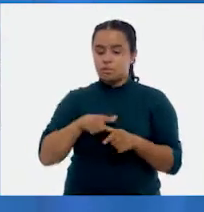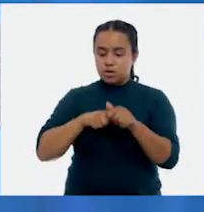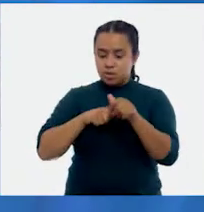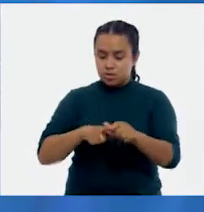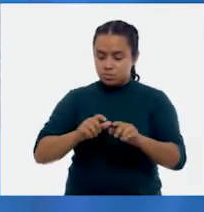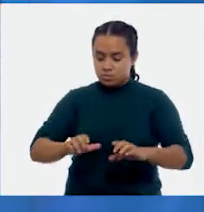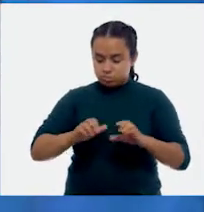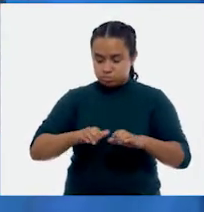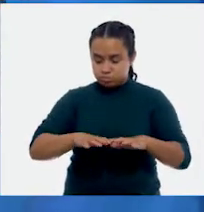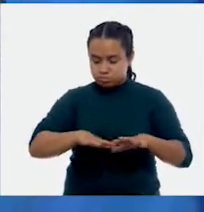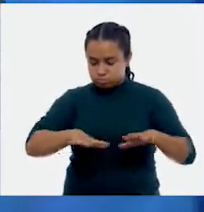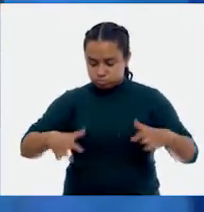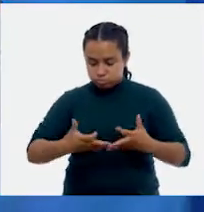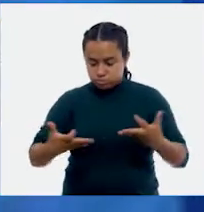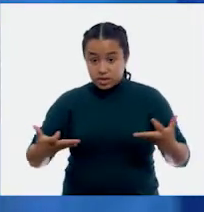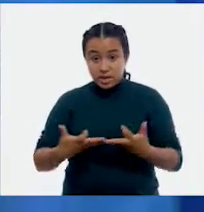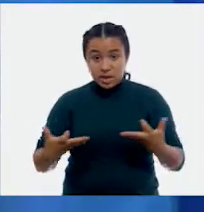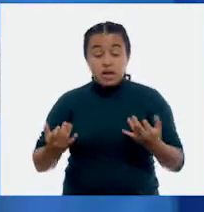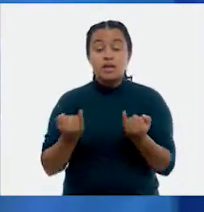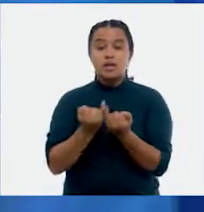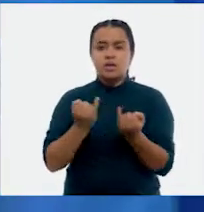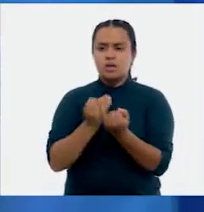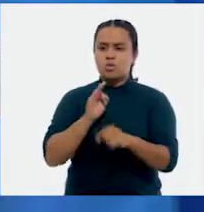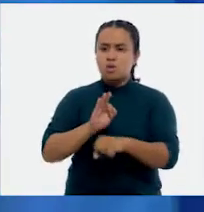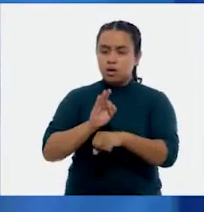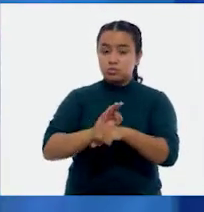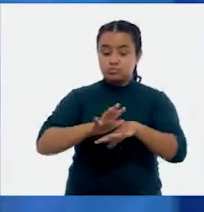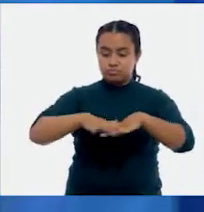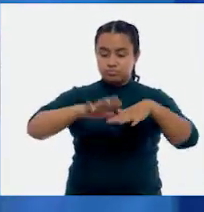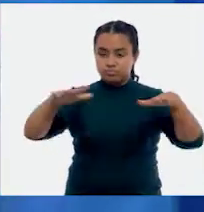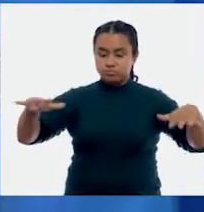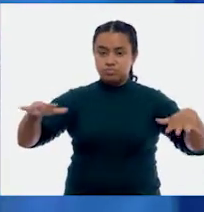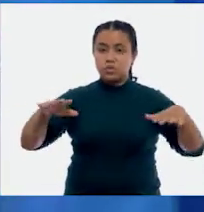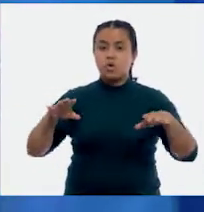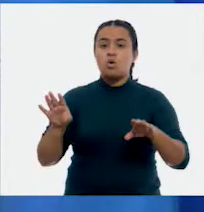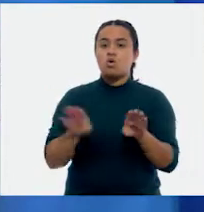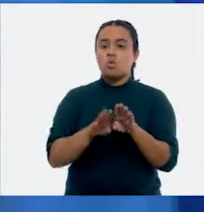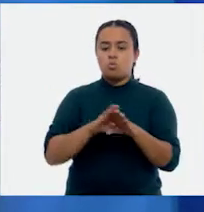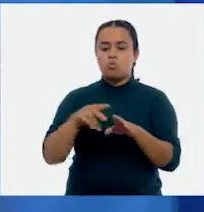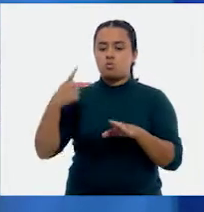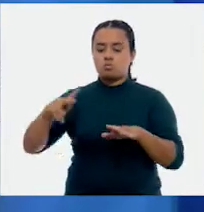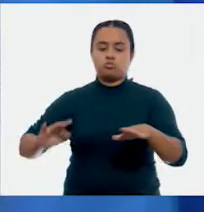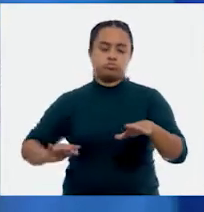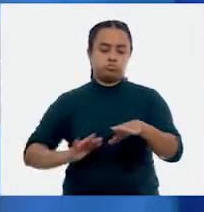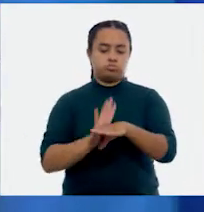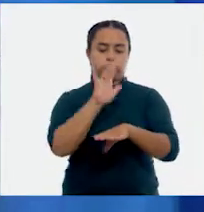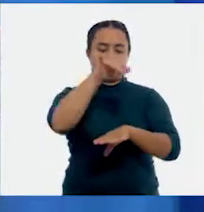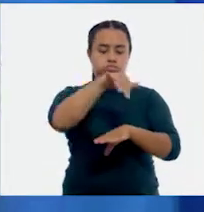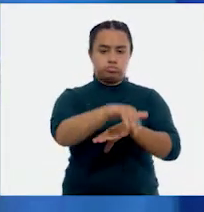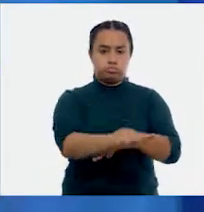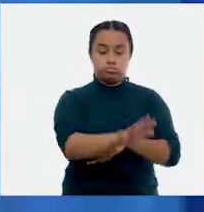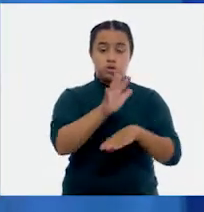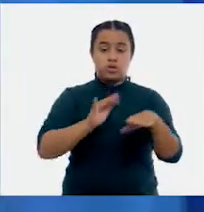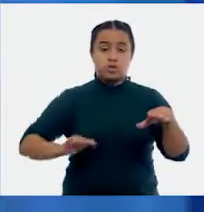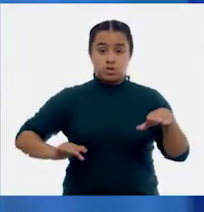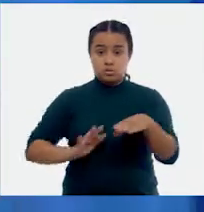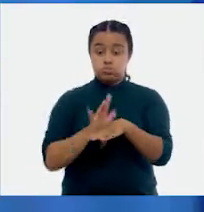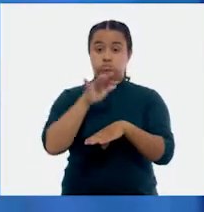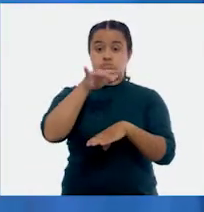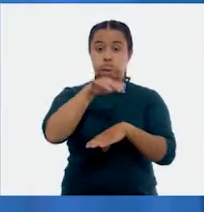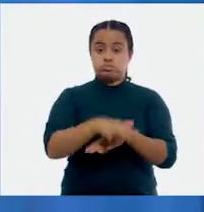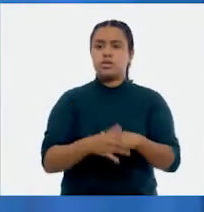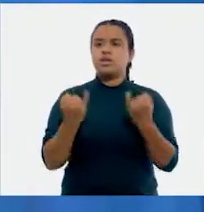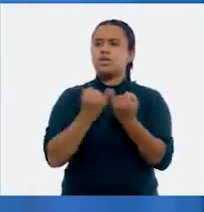suelos, la protección de las costas ante la erosión del oleaje, la estabilización parcial del